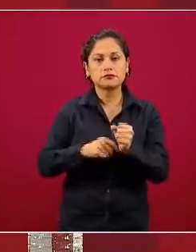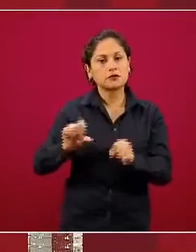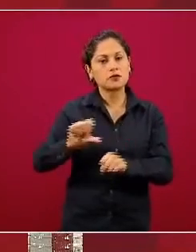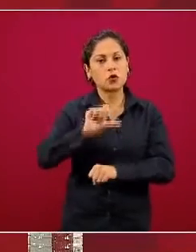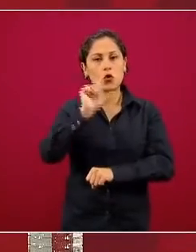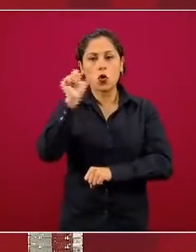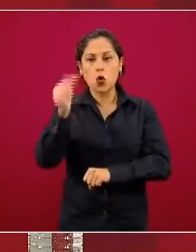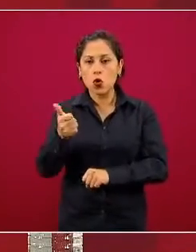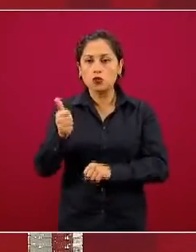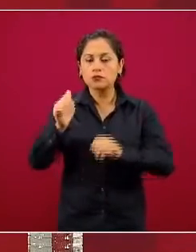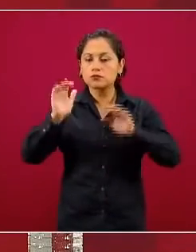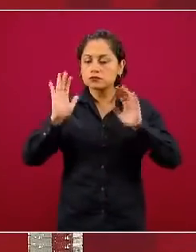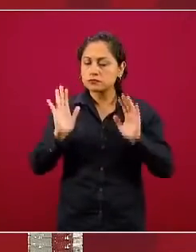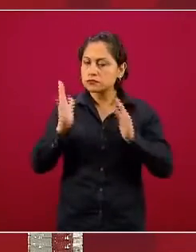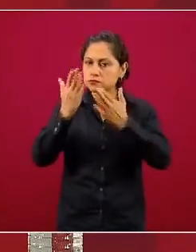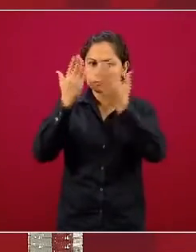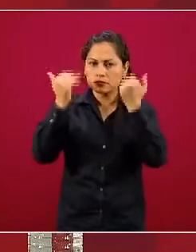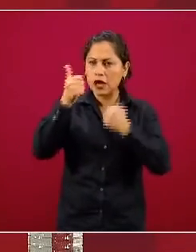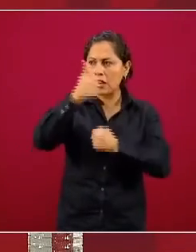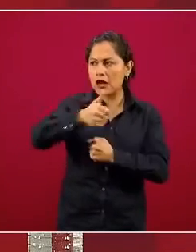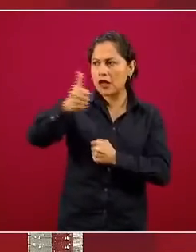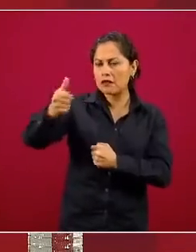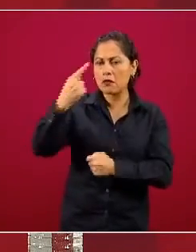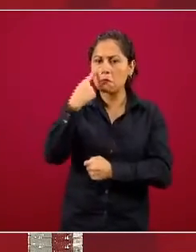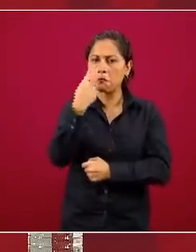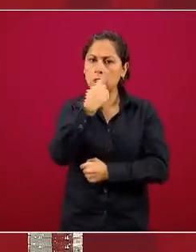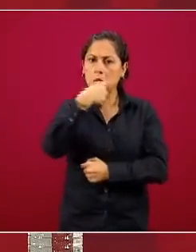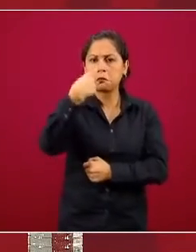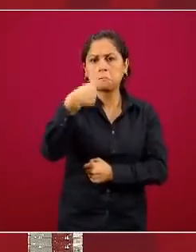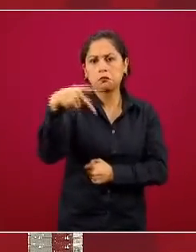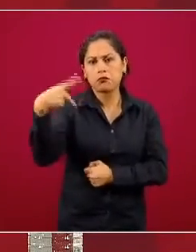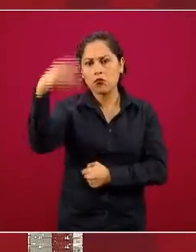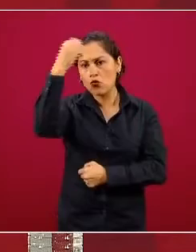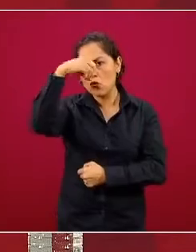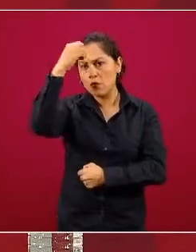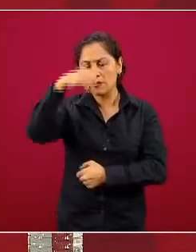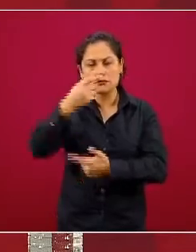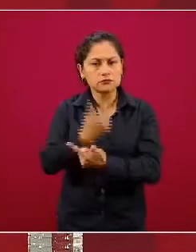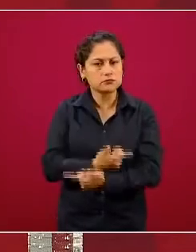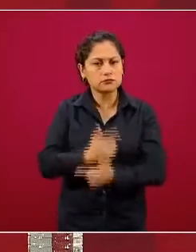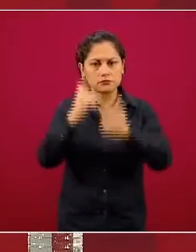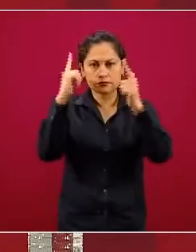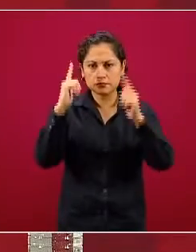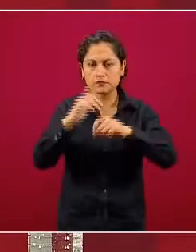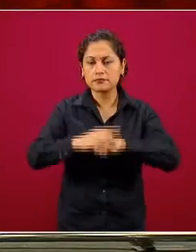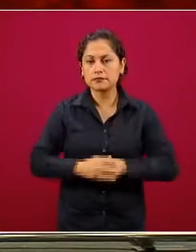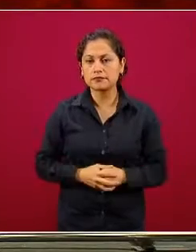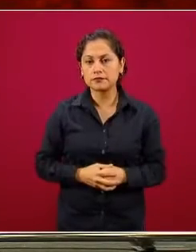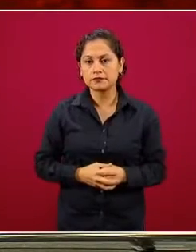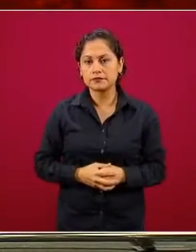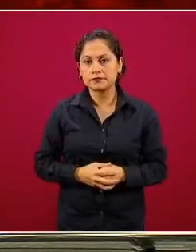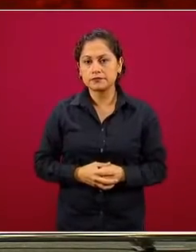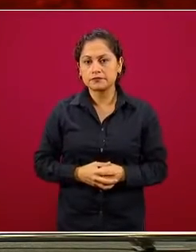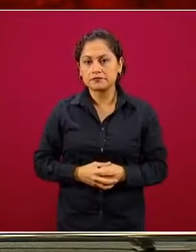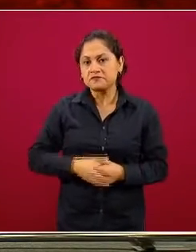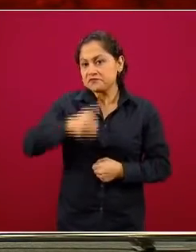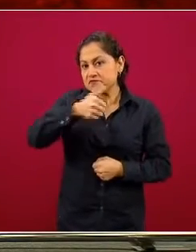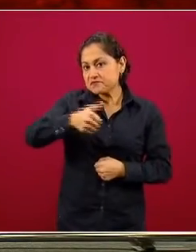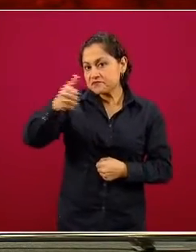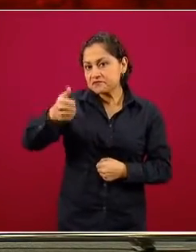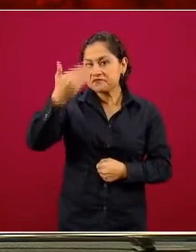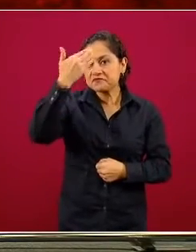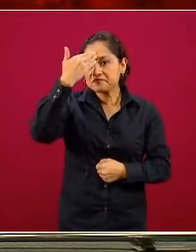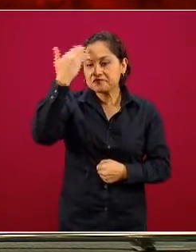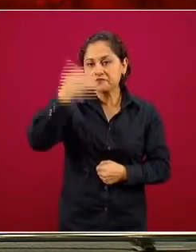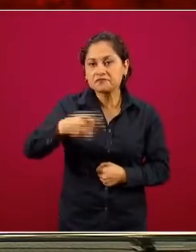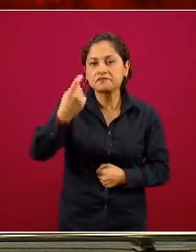tenga. No creo que en este caso y que cada quien haga su revisión de acuerdo con lo